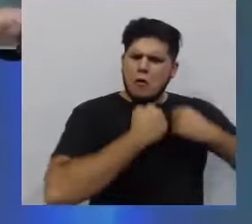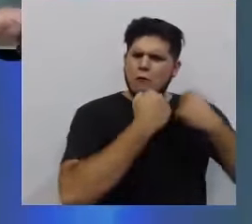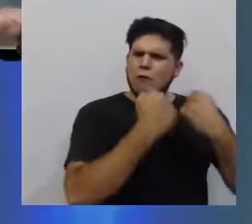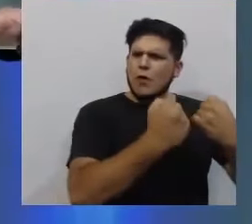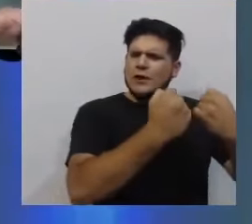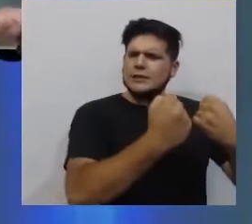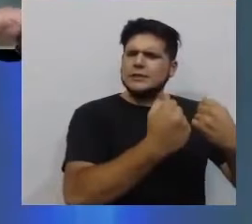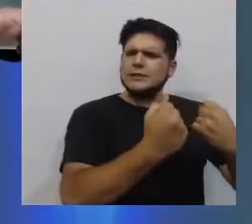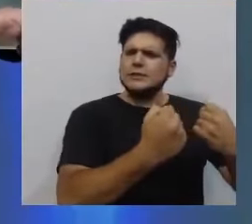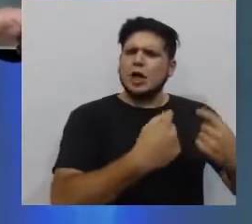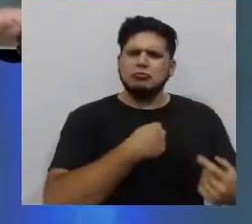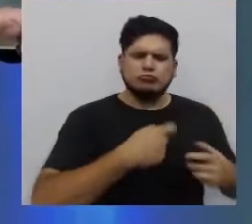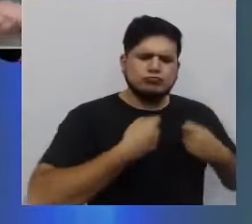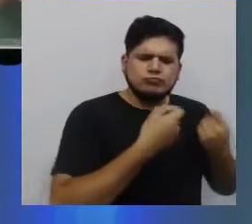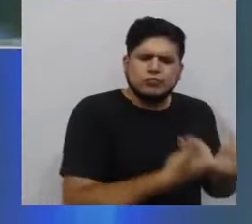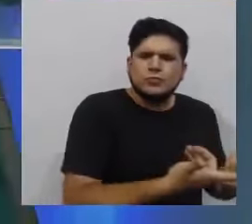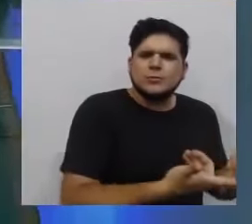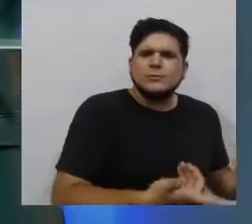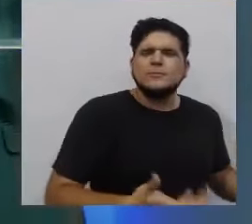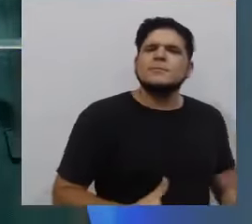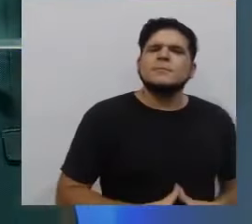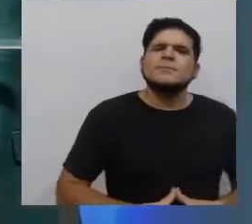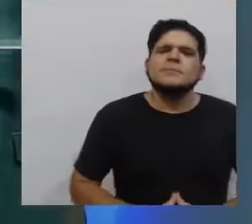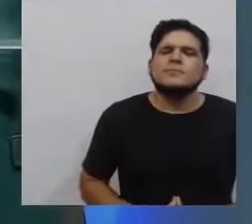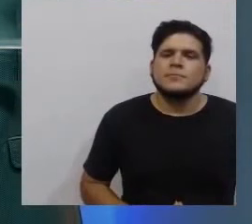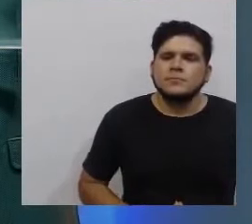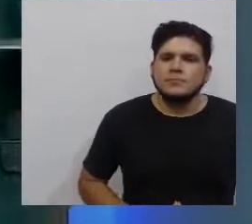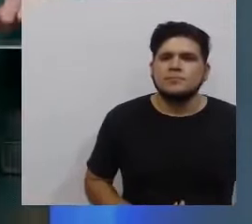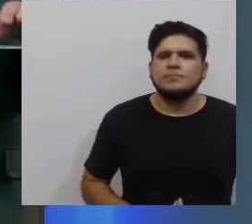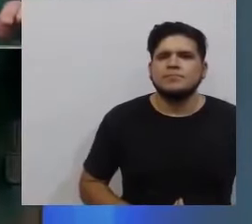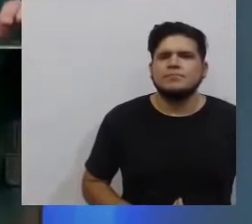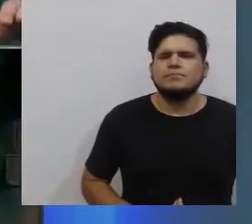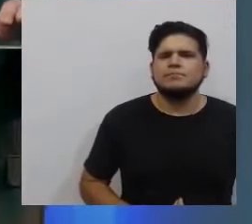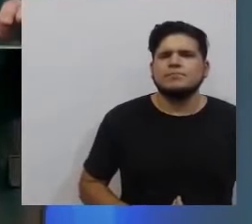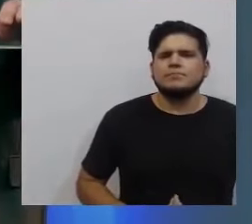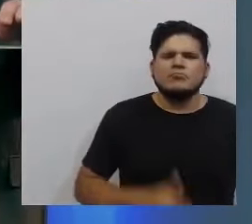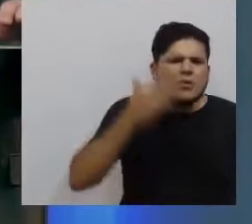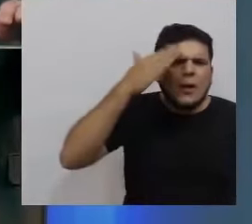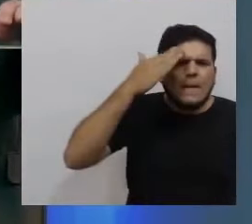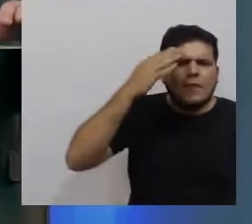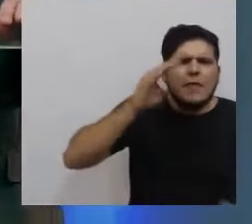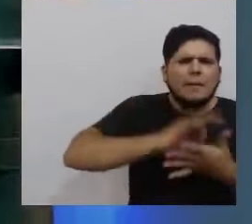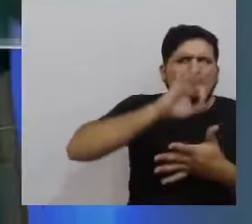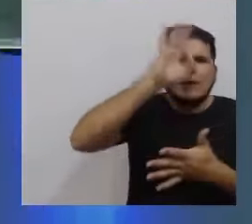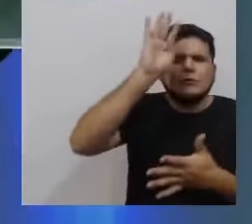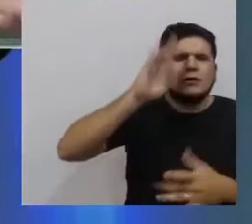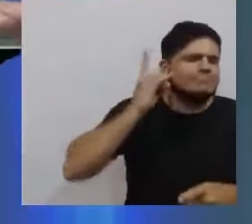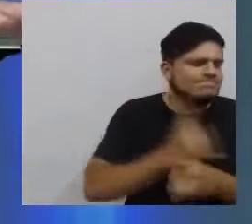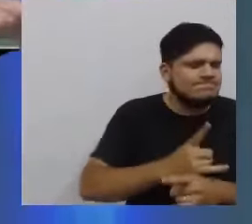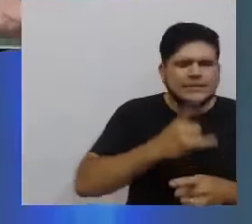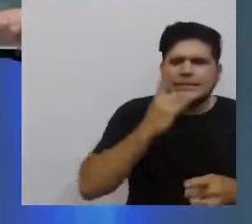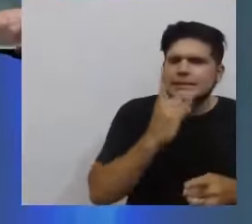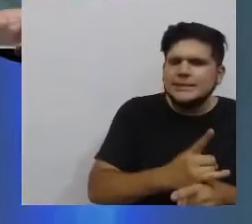valiente una mente espiritual siempre va a tener valentía sobrenatural los humanos sería